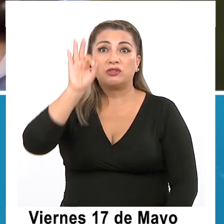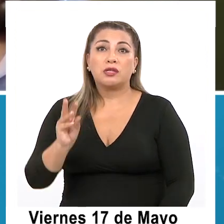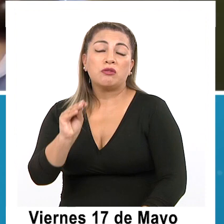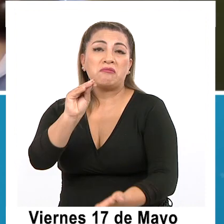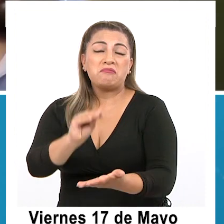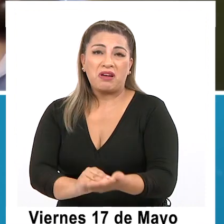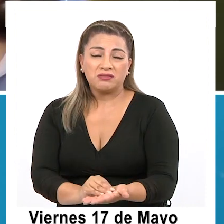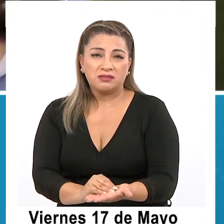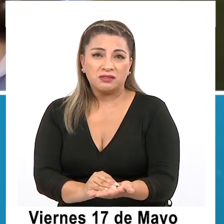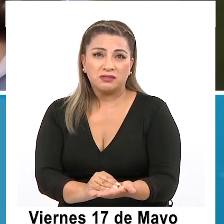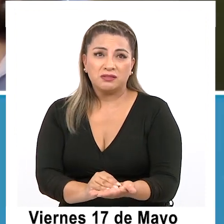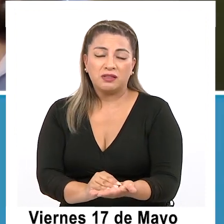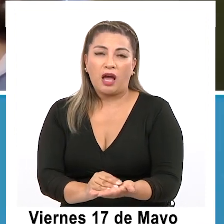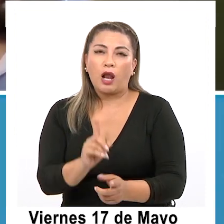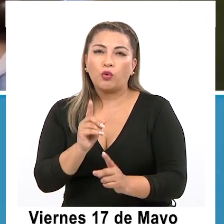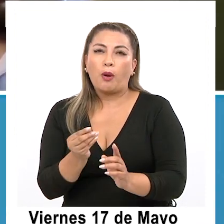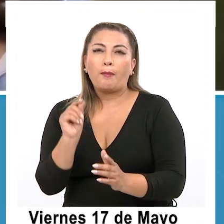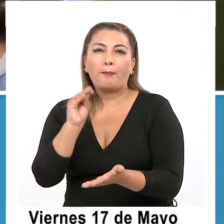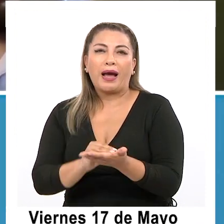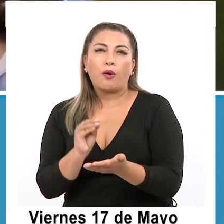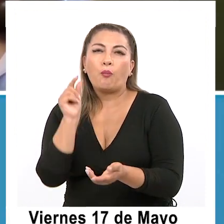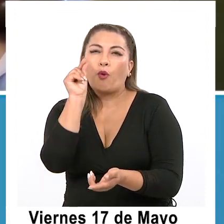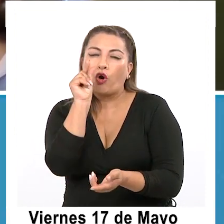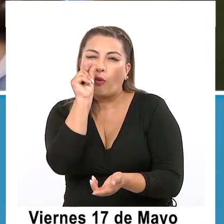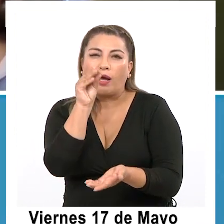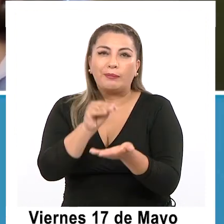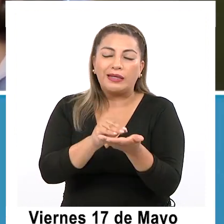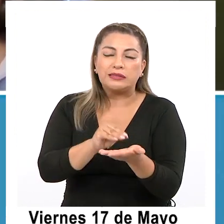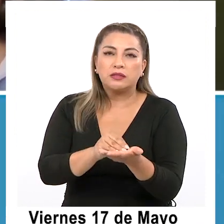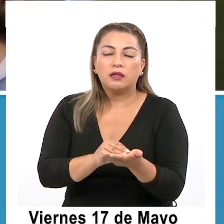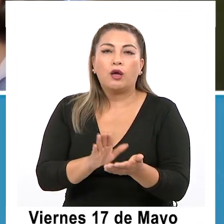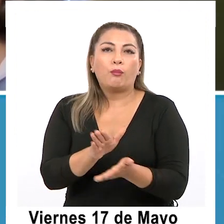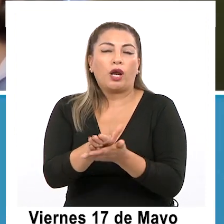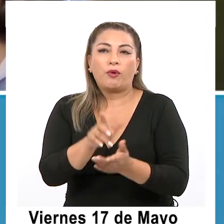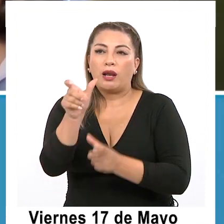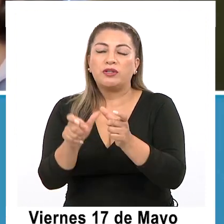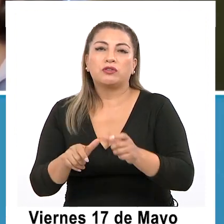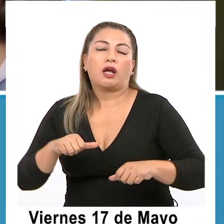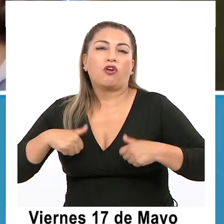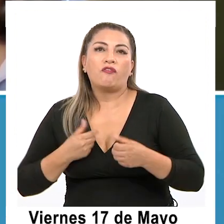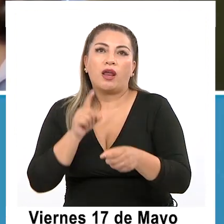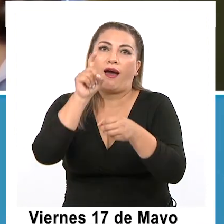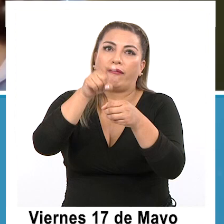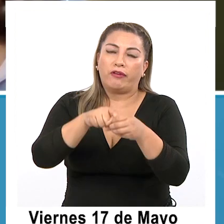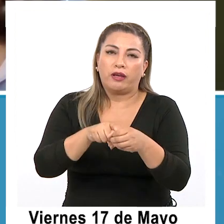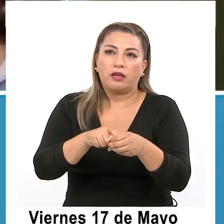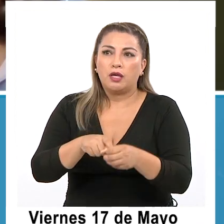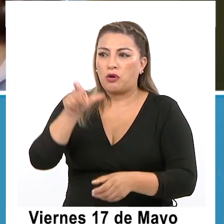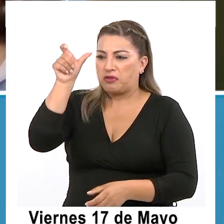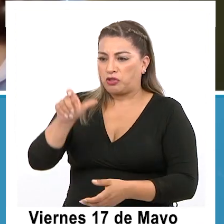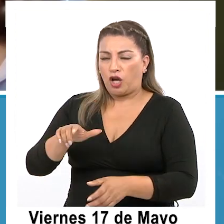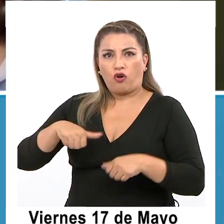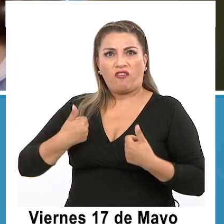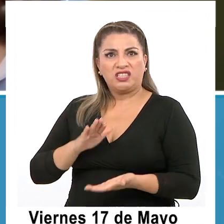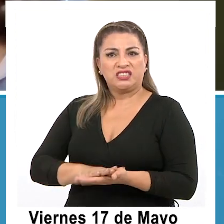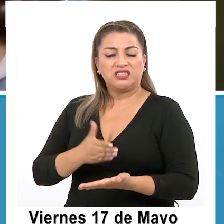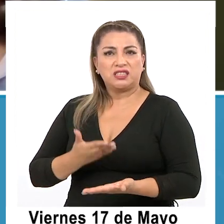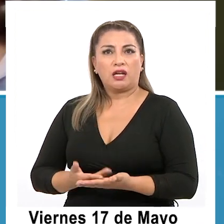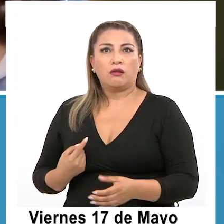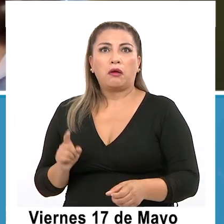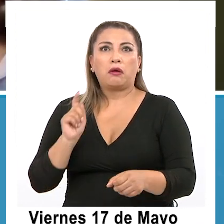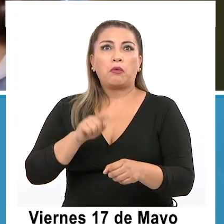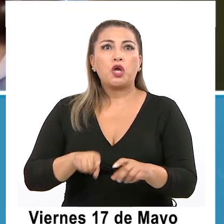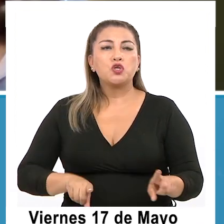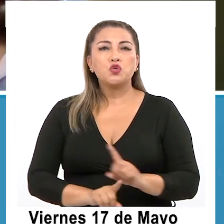las cotizaciones adicionales. Entonces, si los afiliados, por ejemplo, jóvenes, sanos, que aportan pero que